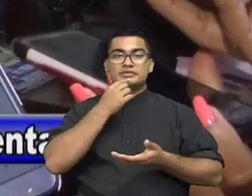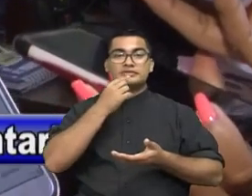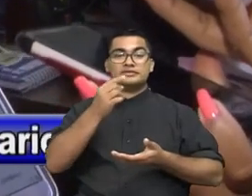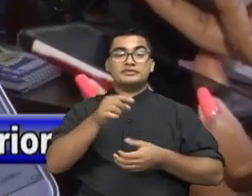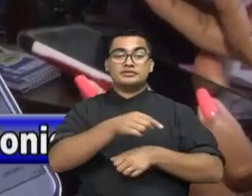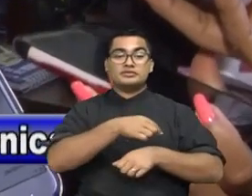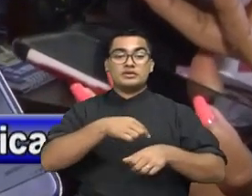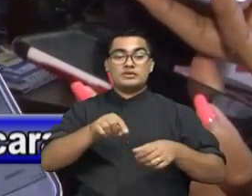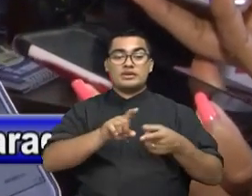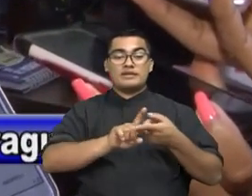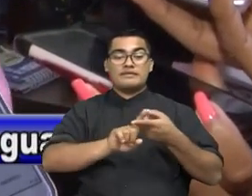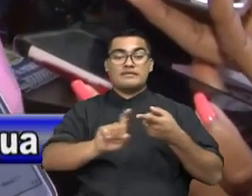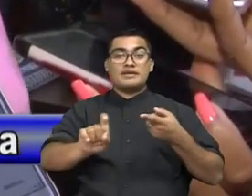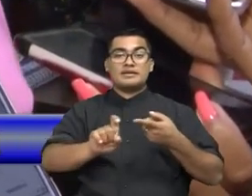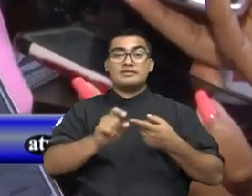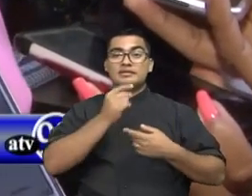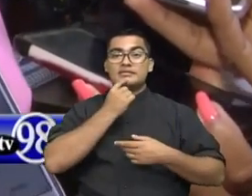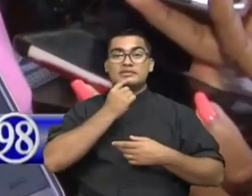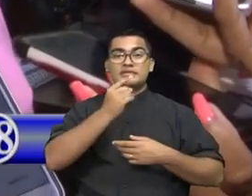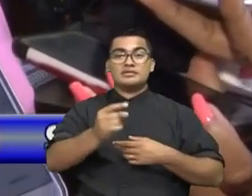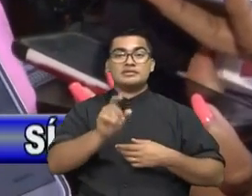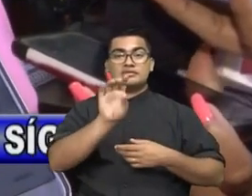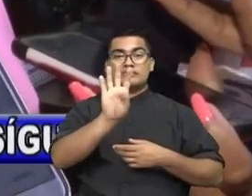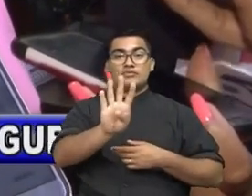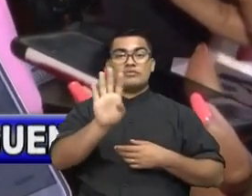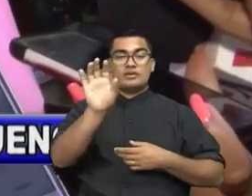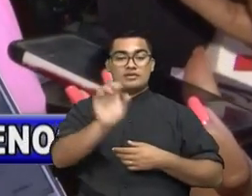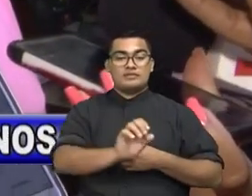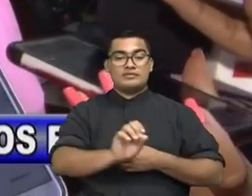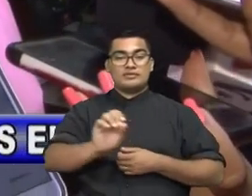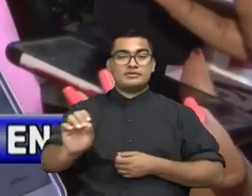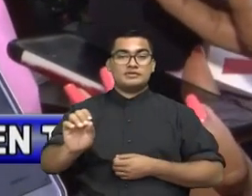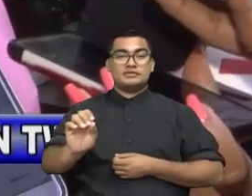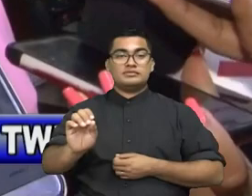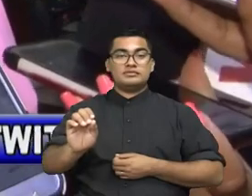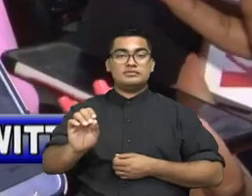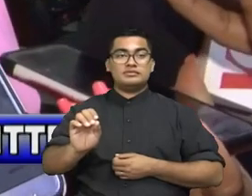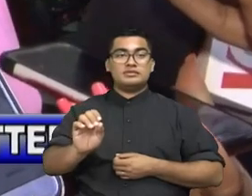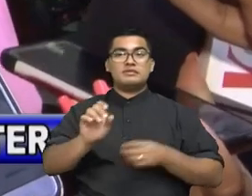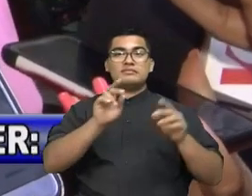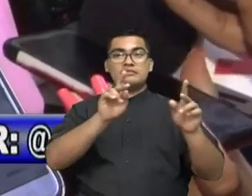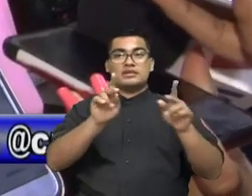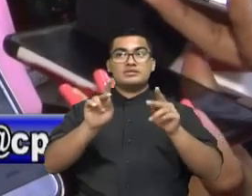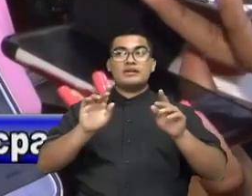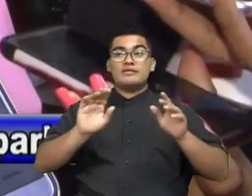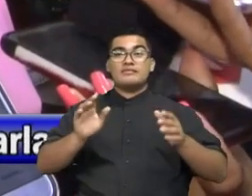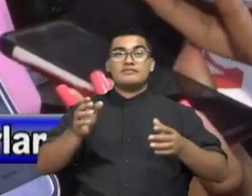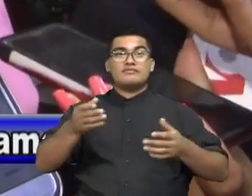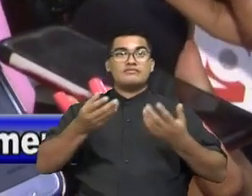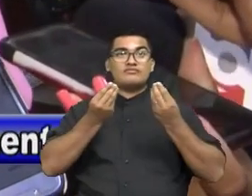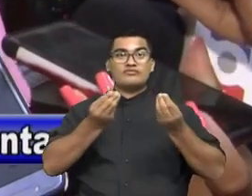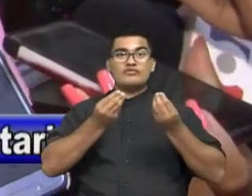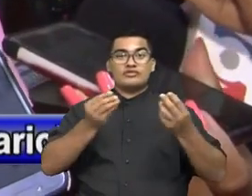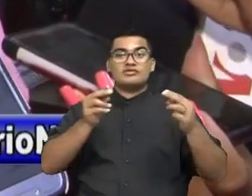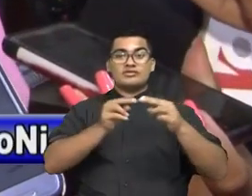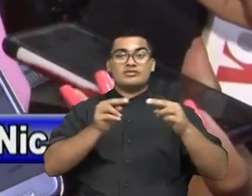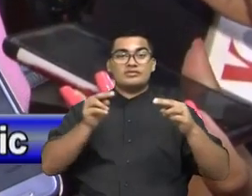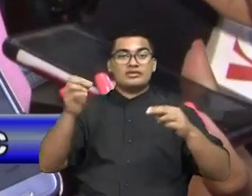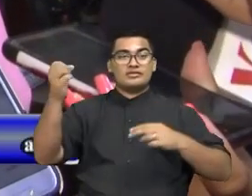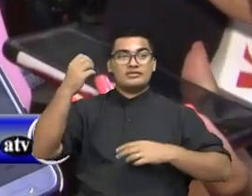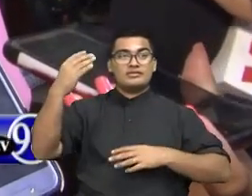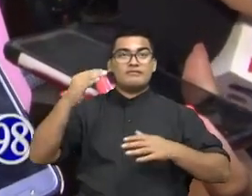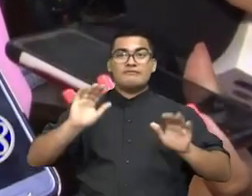decir, solamente el 4% son mayores consumidores de